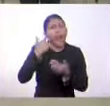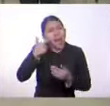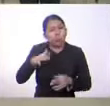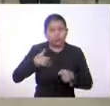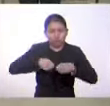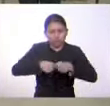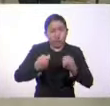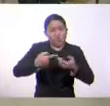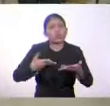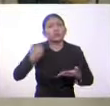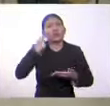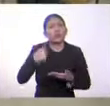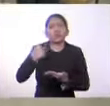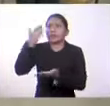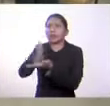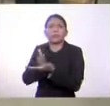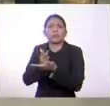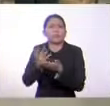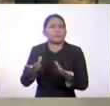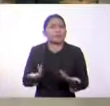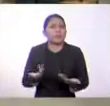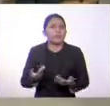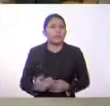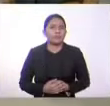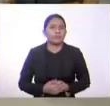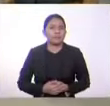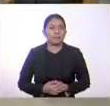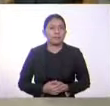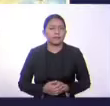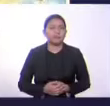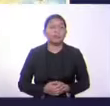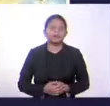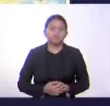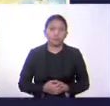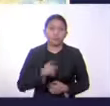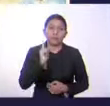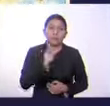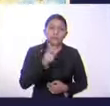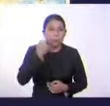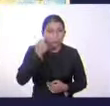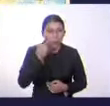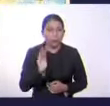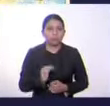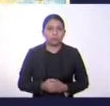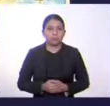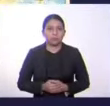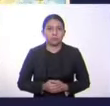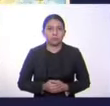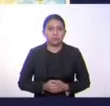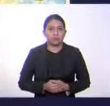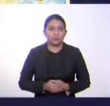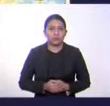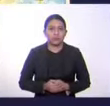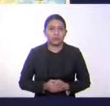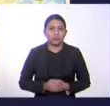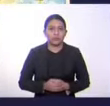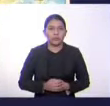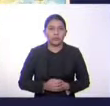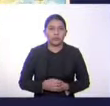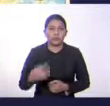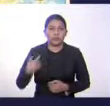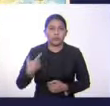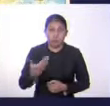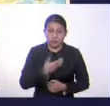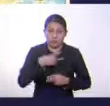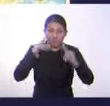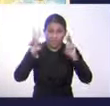violación. Excelente, yo creo que sí, por una razón, porque si ustedes se dan cuenta, cuando hablamos nosotros de los